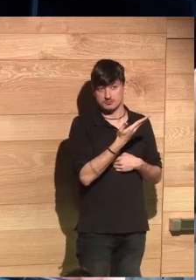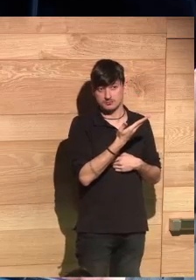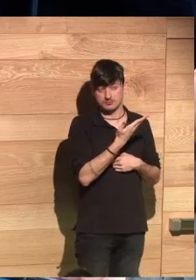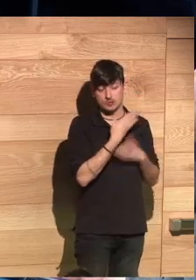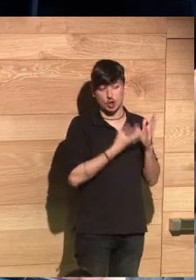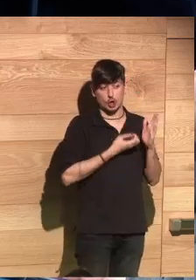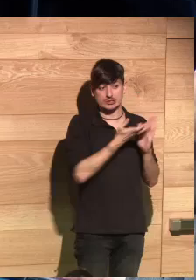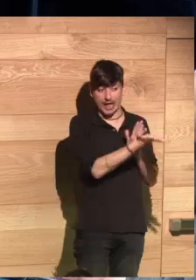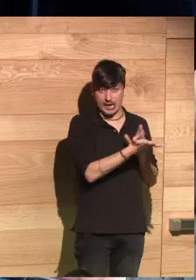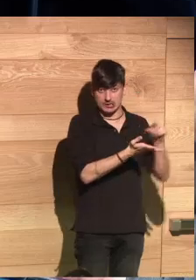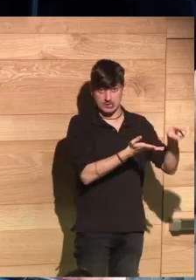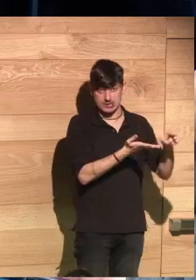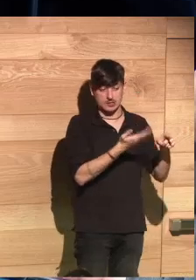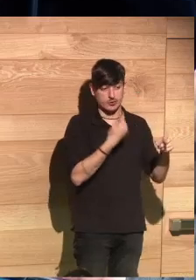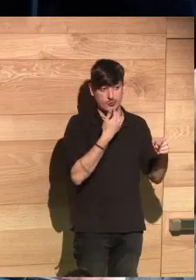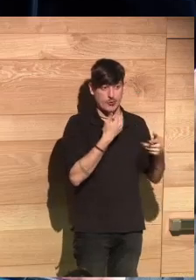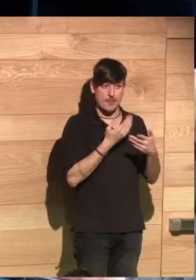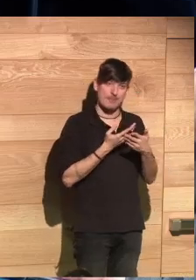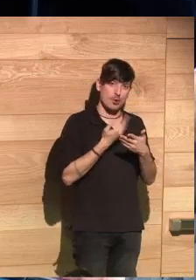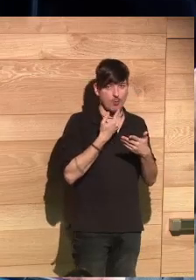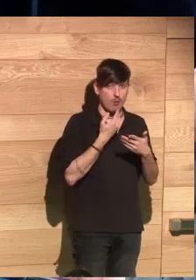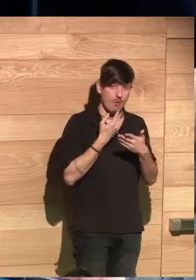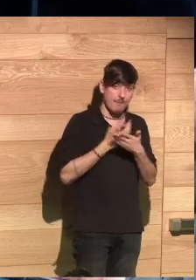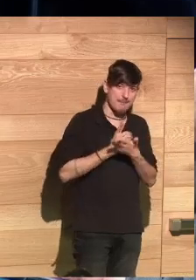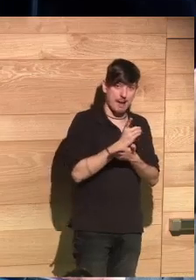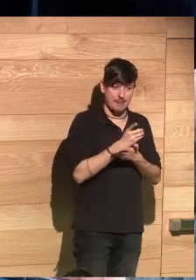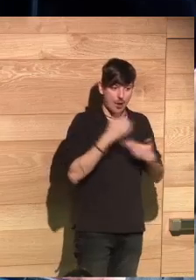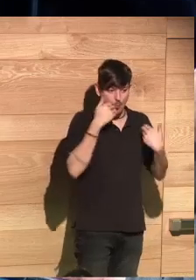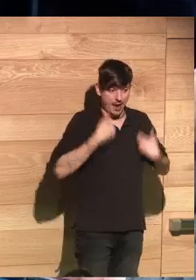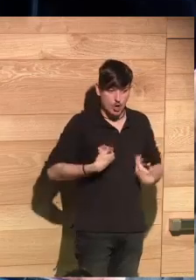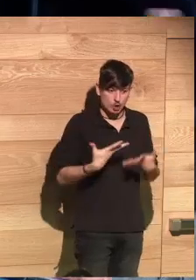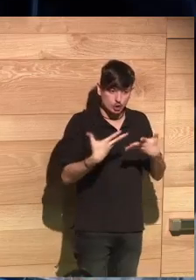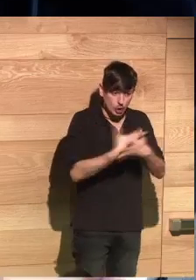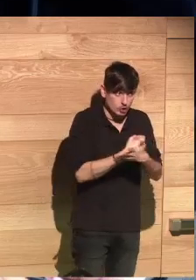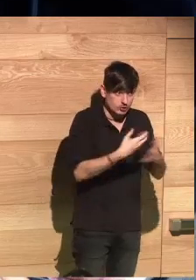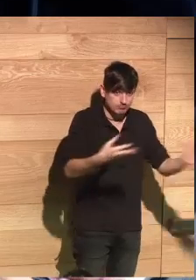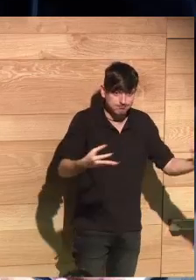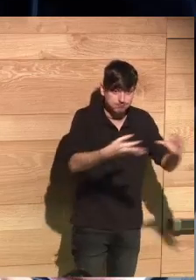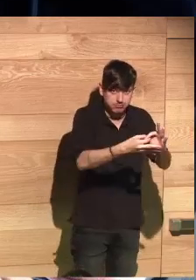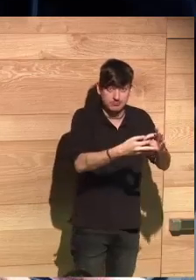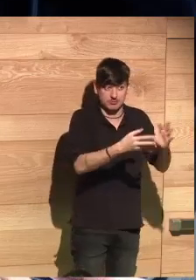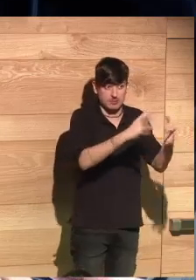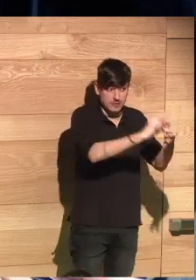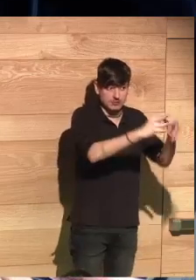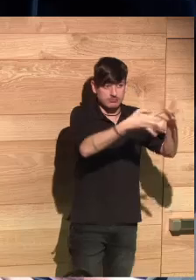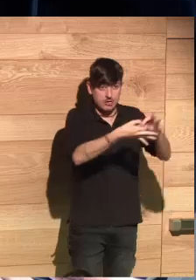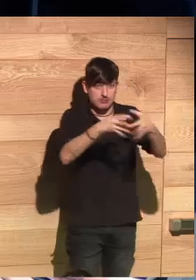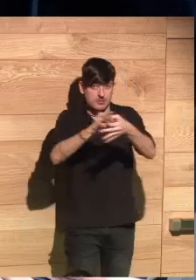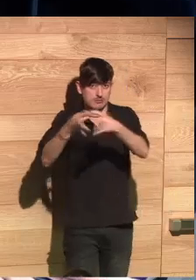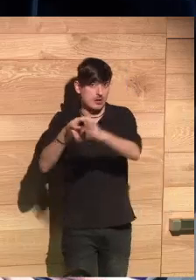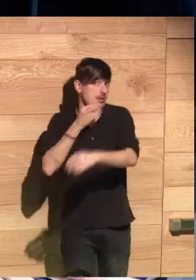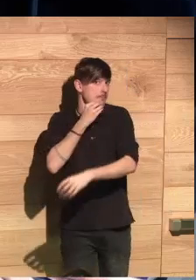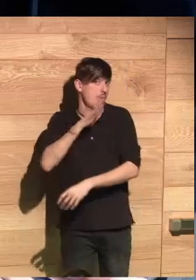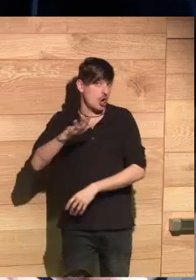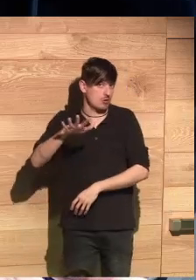apelando a ese mapa humano que nos une a todos. Y el mejor lugar